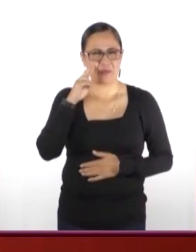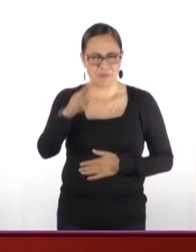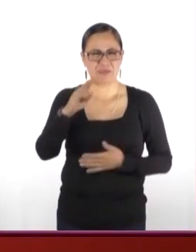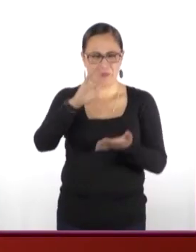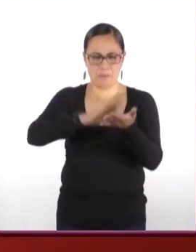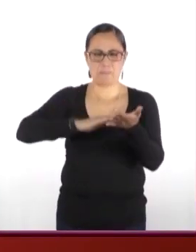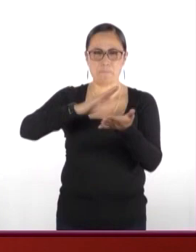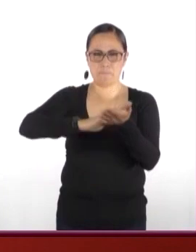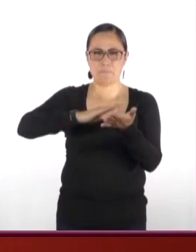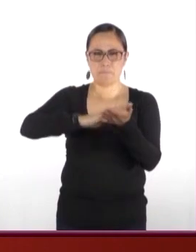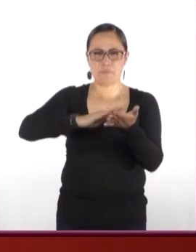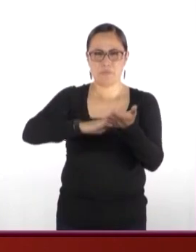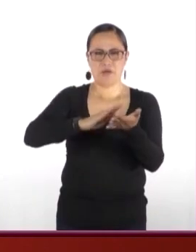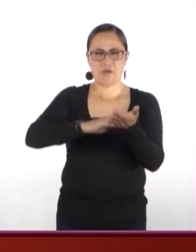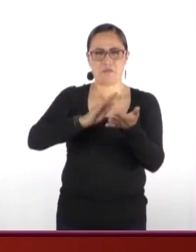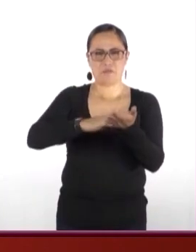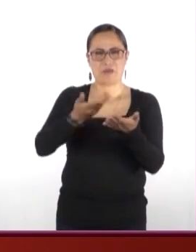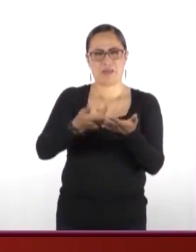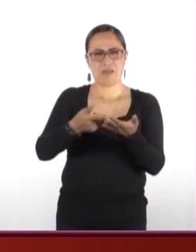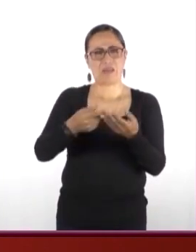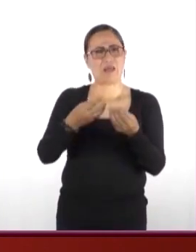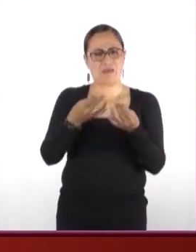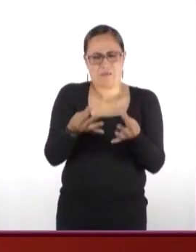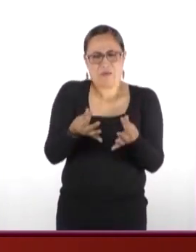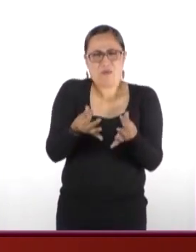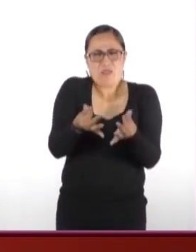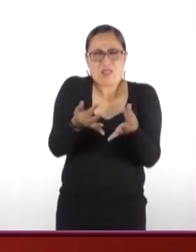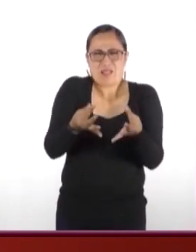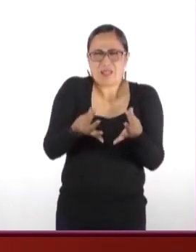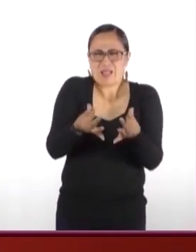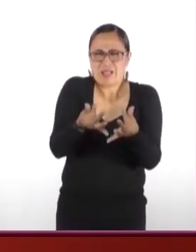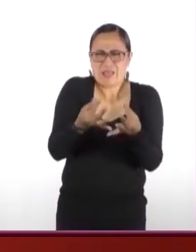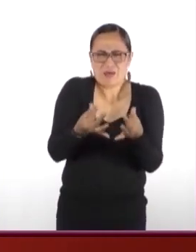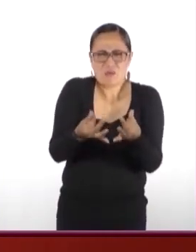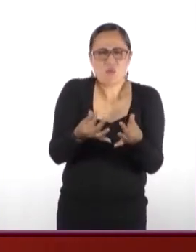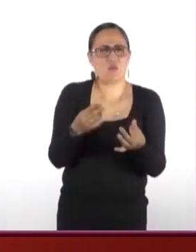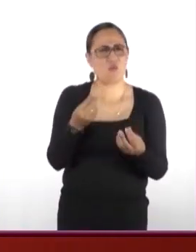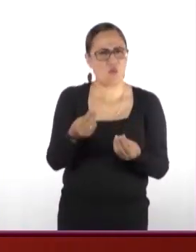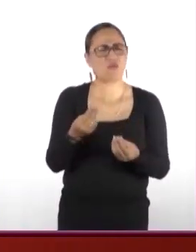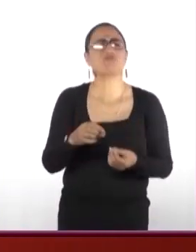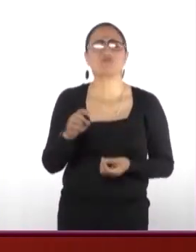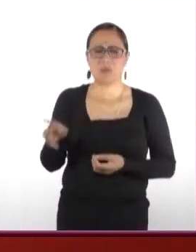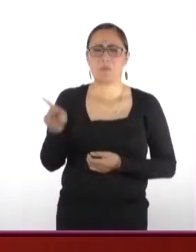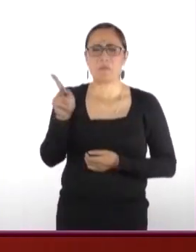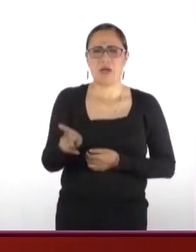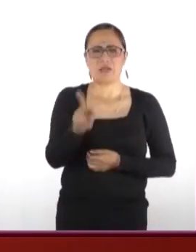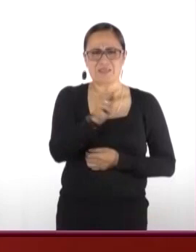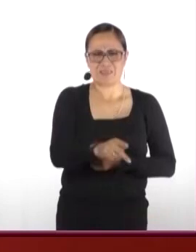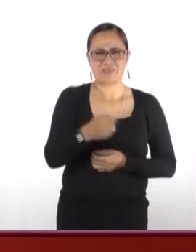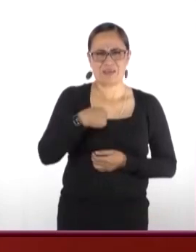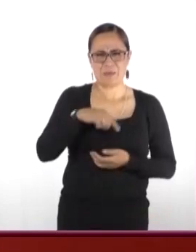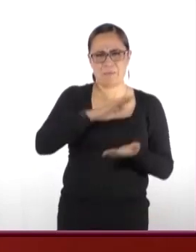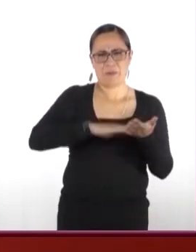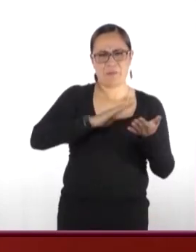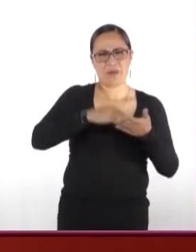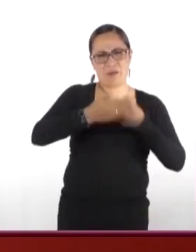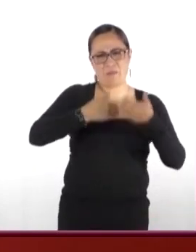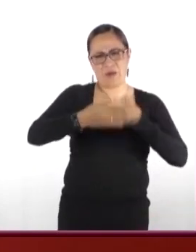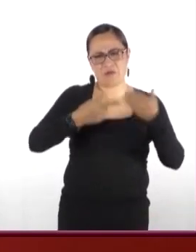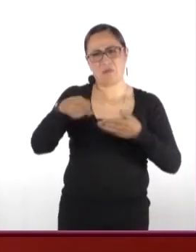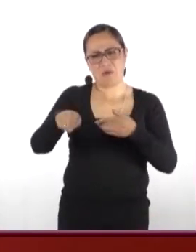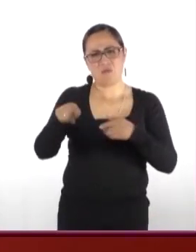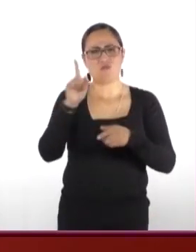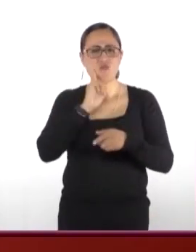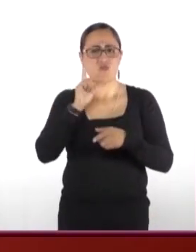¿Viste que el papel que usó Britney para establecer el récord era muy delgado? Bueno, casi como nuestro papel de baño, nada más que el de ella era más